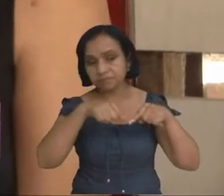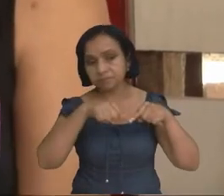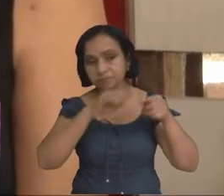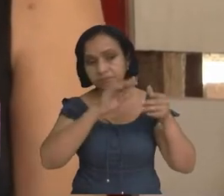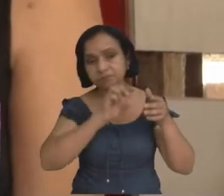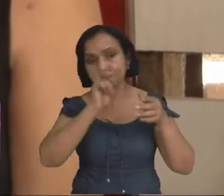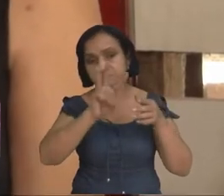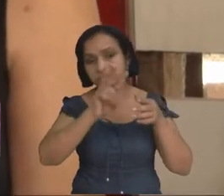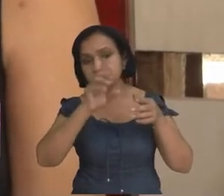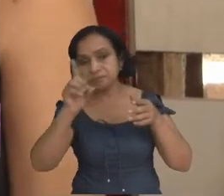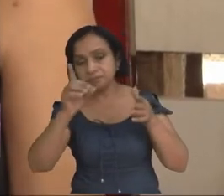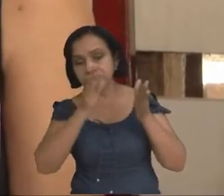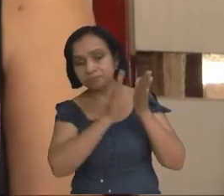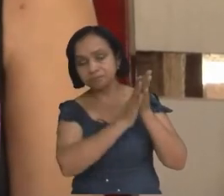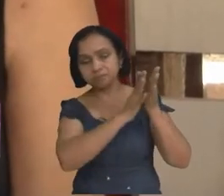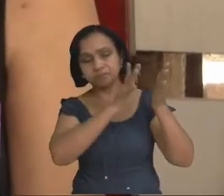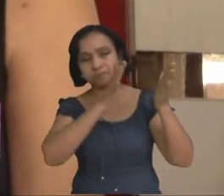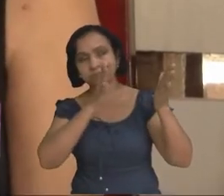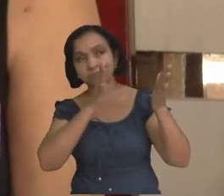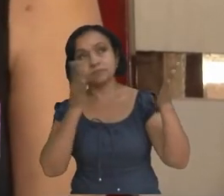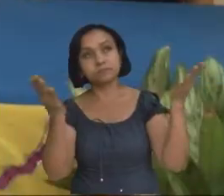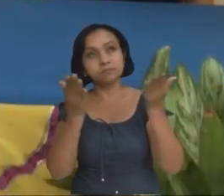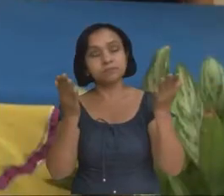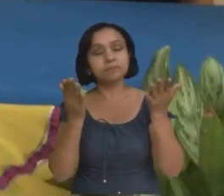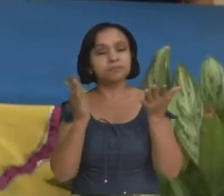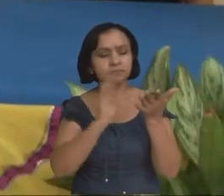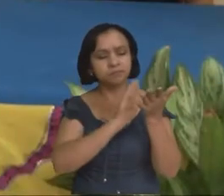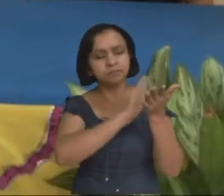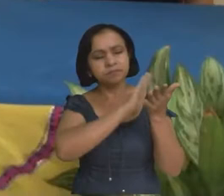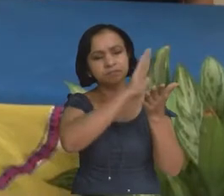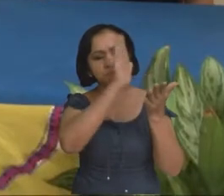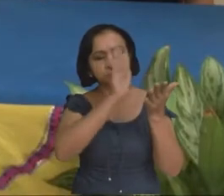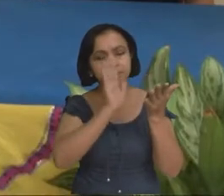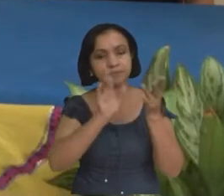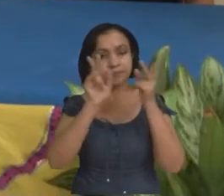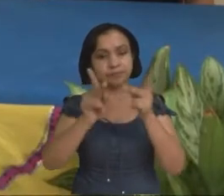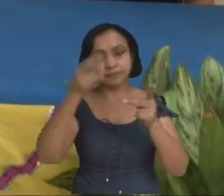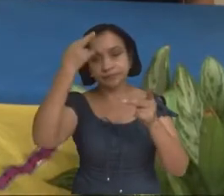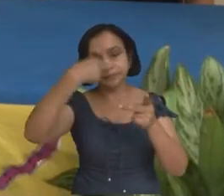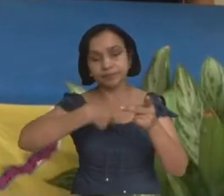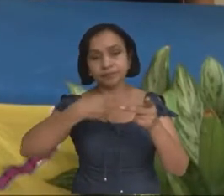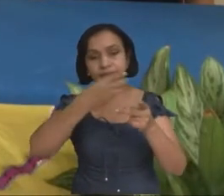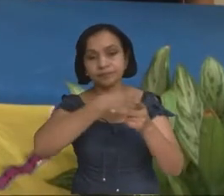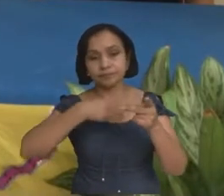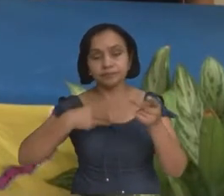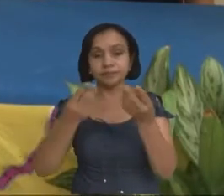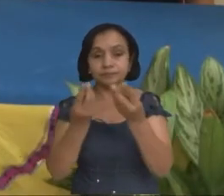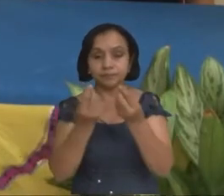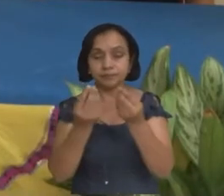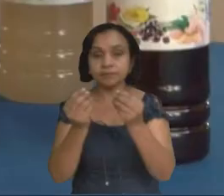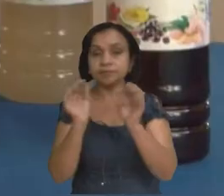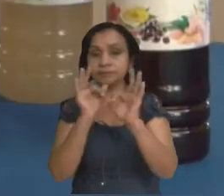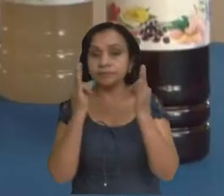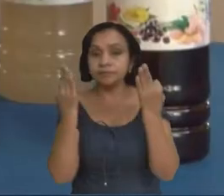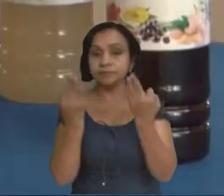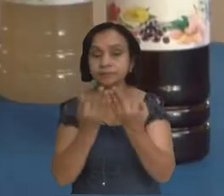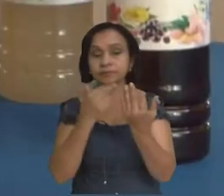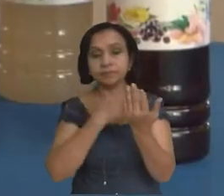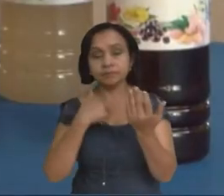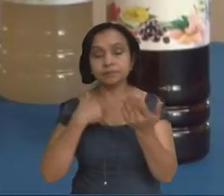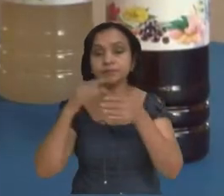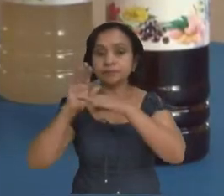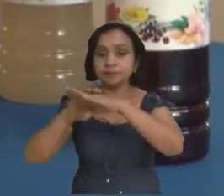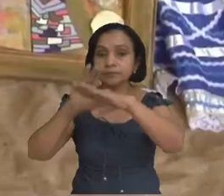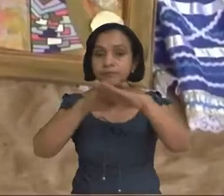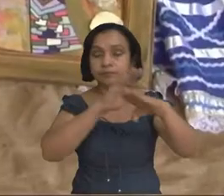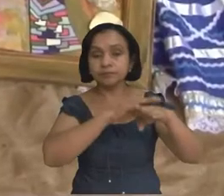3D con un tipo collage. Autoridades del Ministerio de Economía Familiar también realizan la invitación a